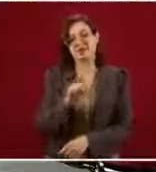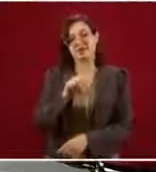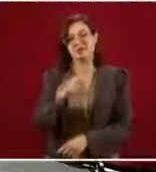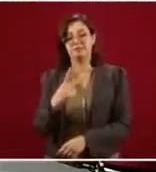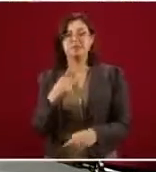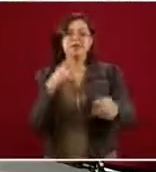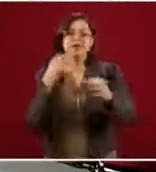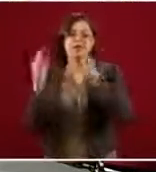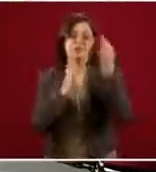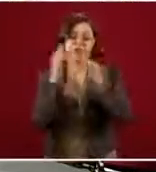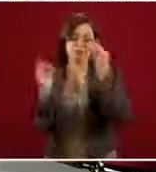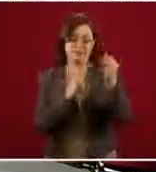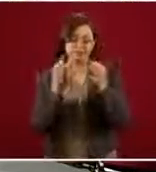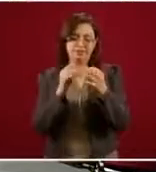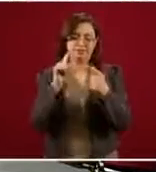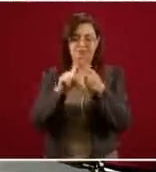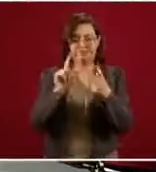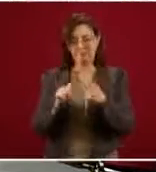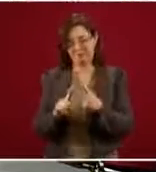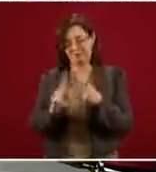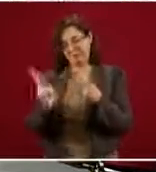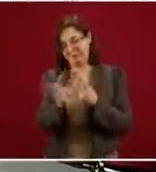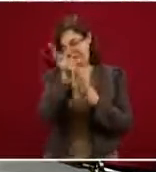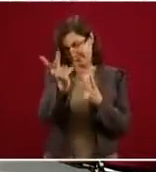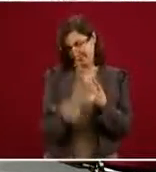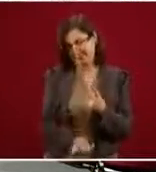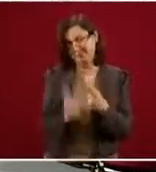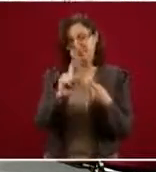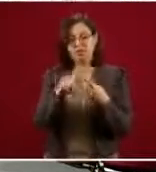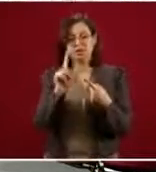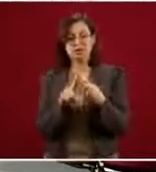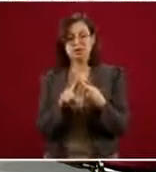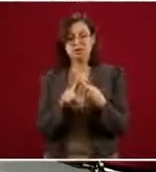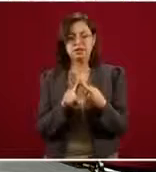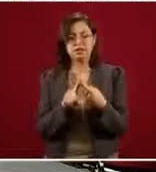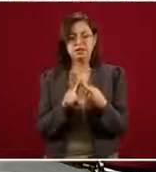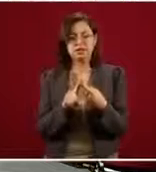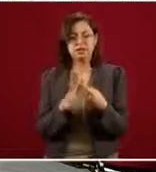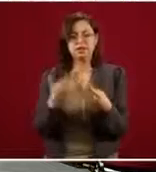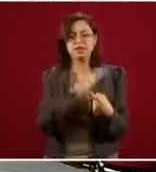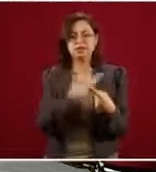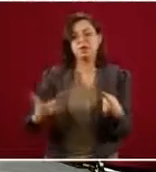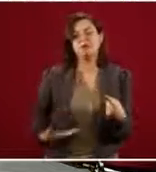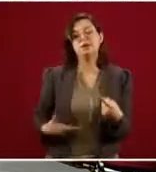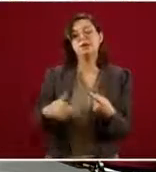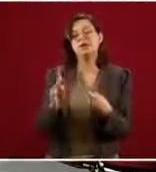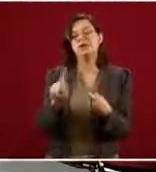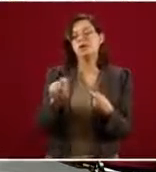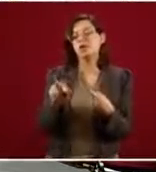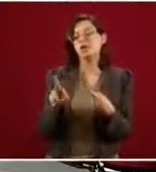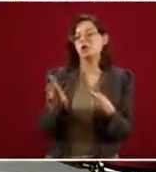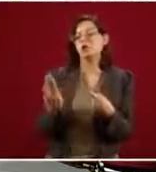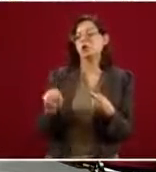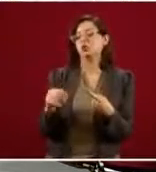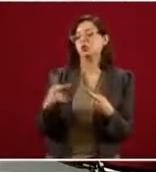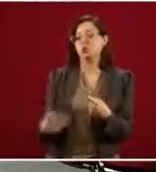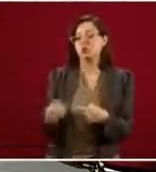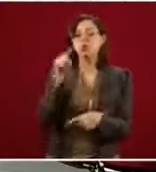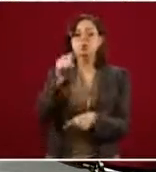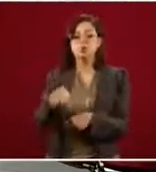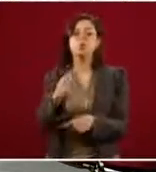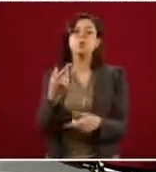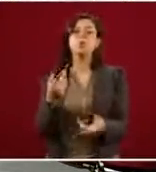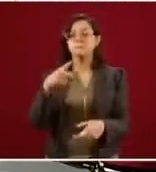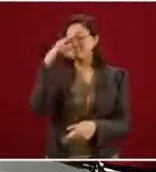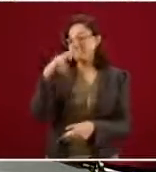Tengo dos preguntas. La primera tiene que ver con esto que declaró el presidente Donald Trump sobre que México sí va a pagar al fin y al cabo